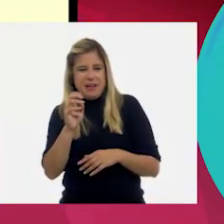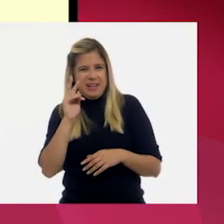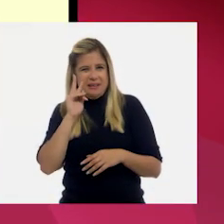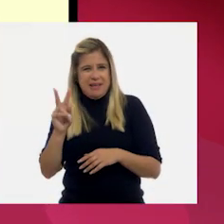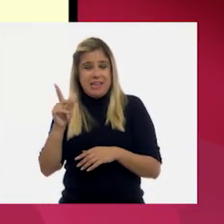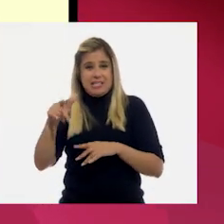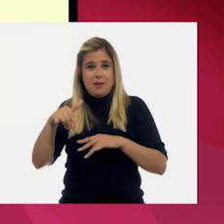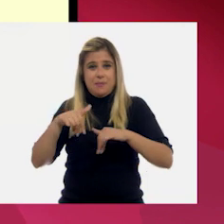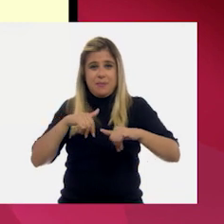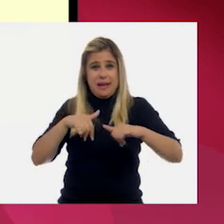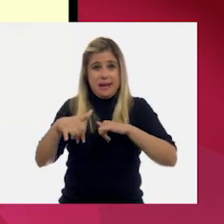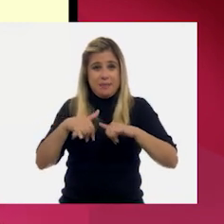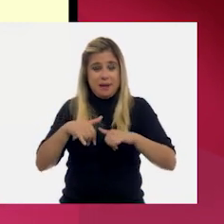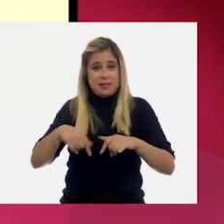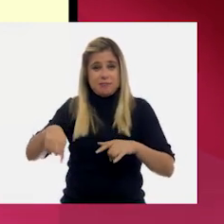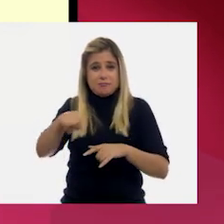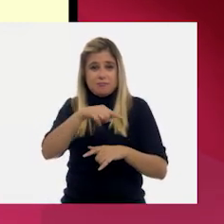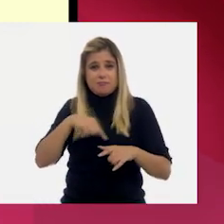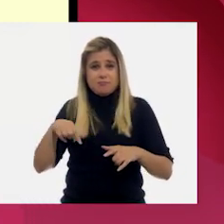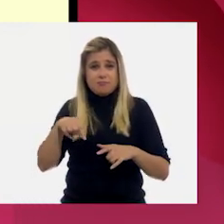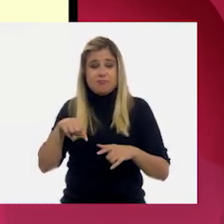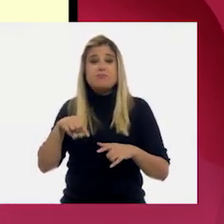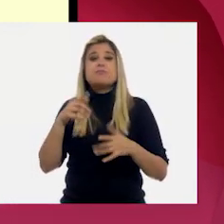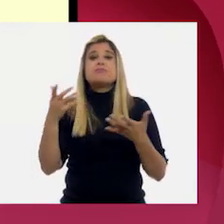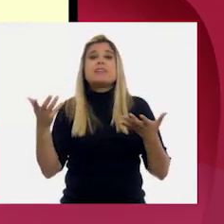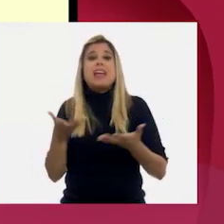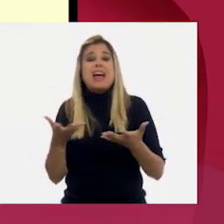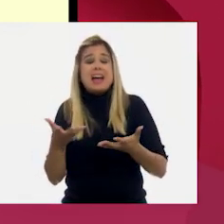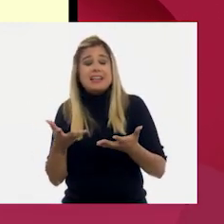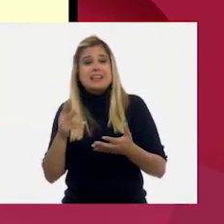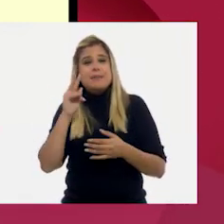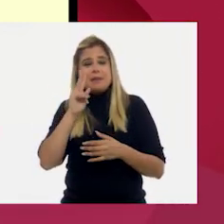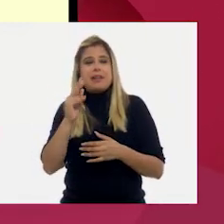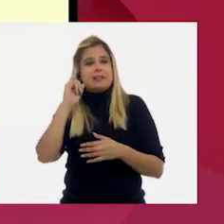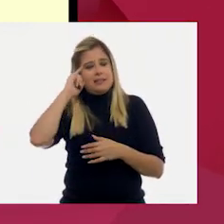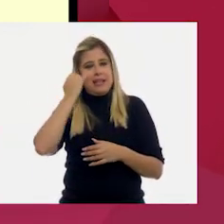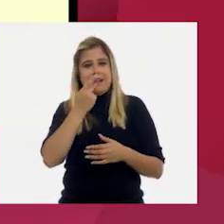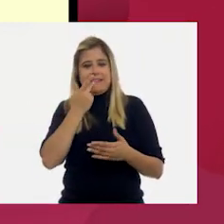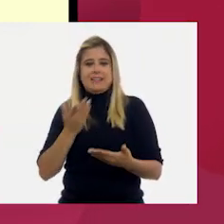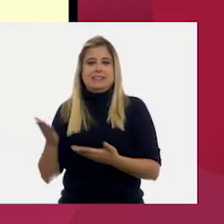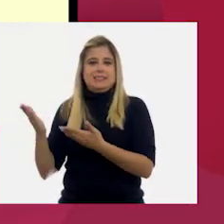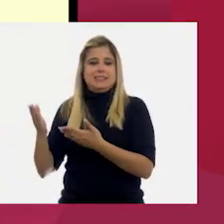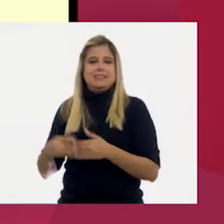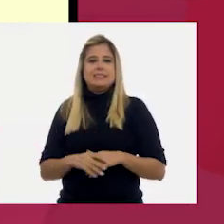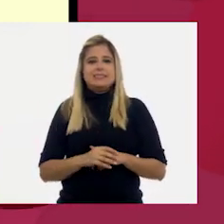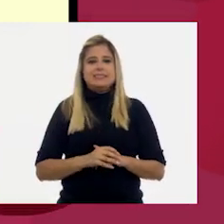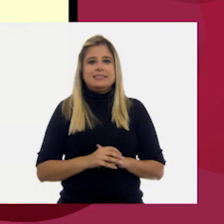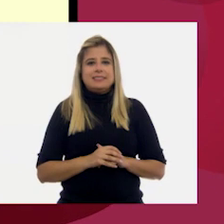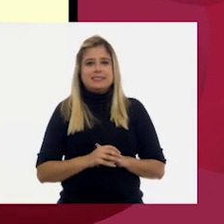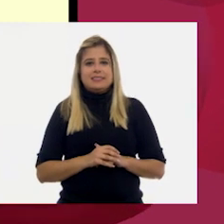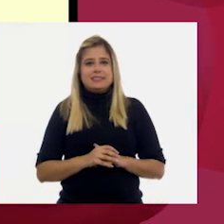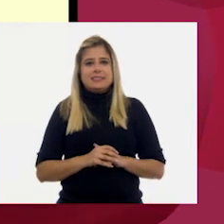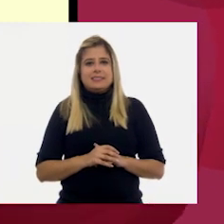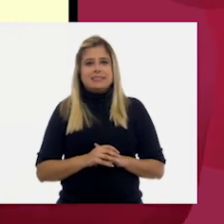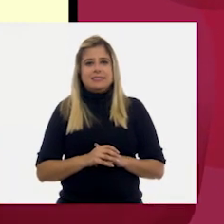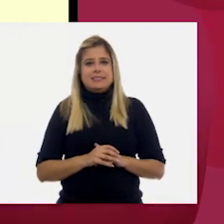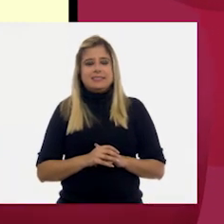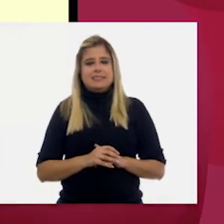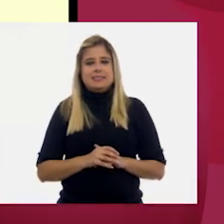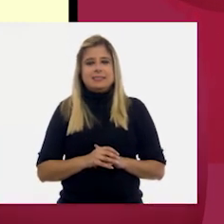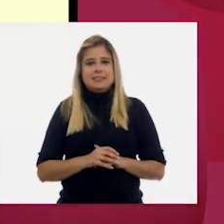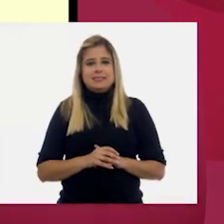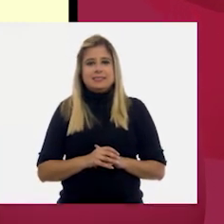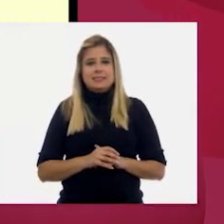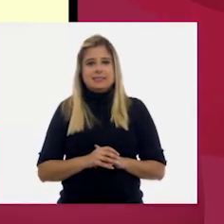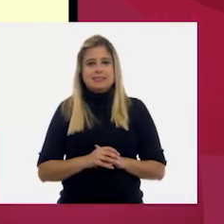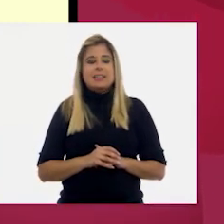en este croquis. Sí. Nacundello, Nuna, Tutuya, Nashaku, Hinuyo, Nani, Becunillo. A